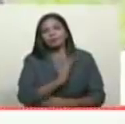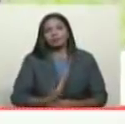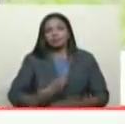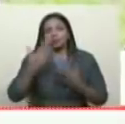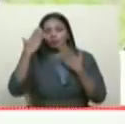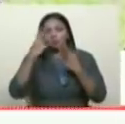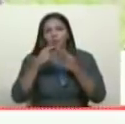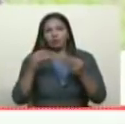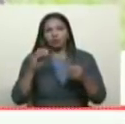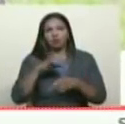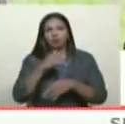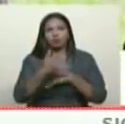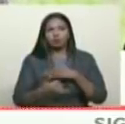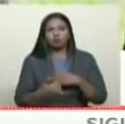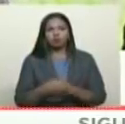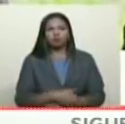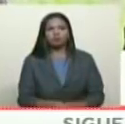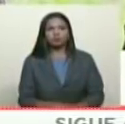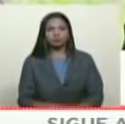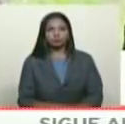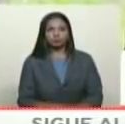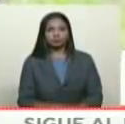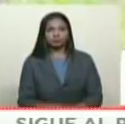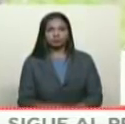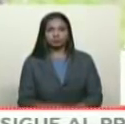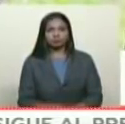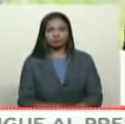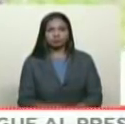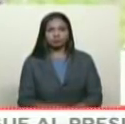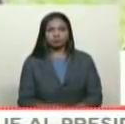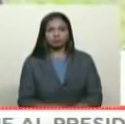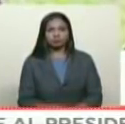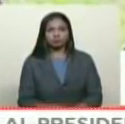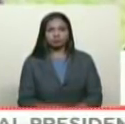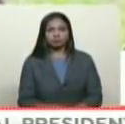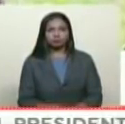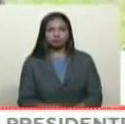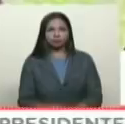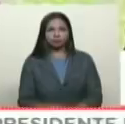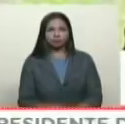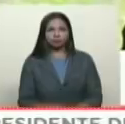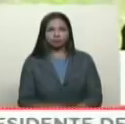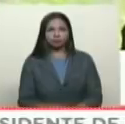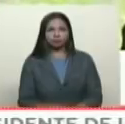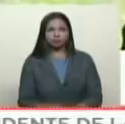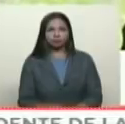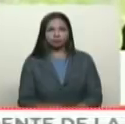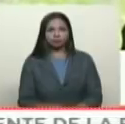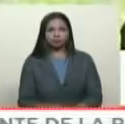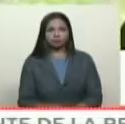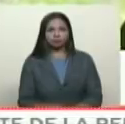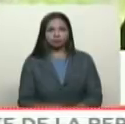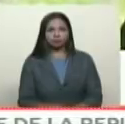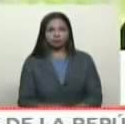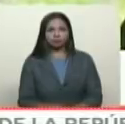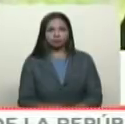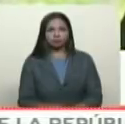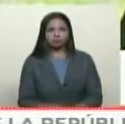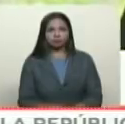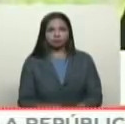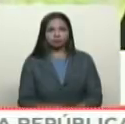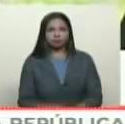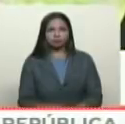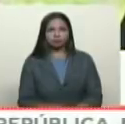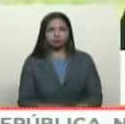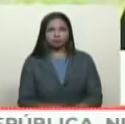nuestro pueblo productor, productoras. Esa fue una orden que usted instruyó en la reciente reunión de gobernadores.